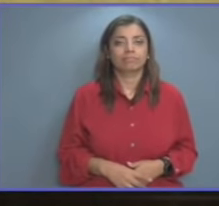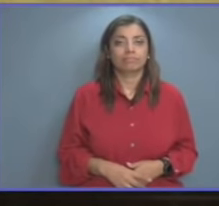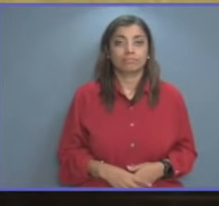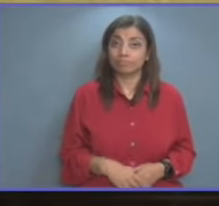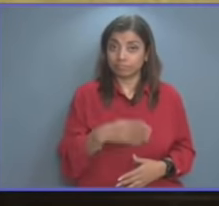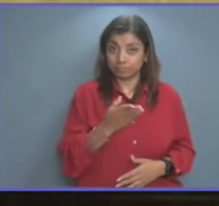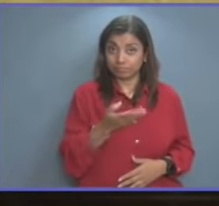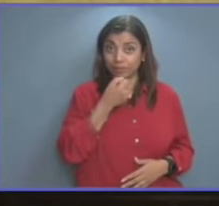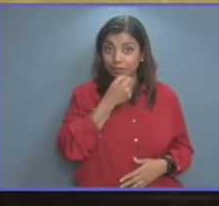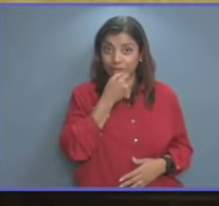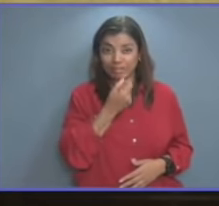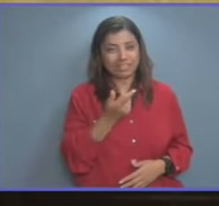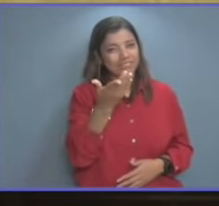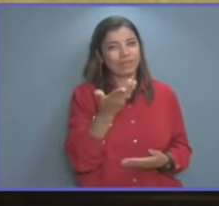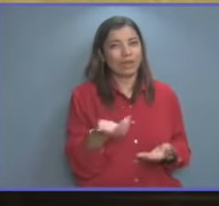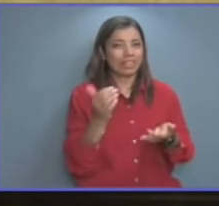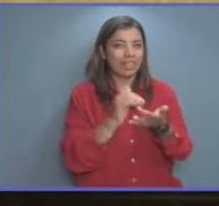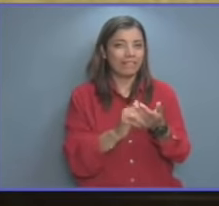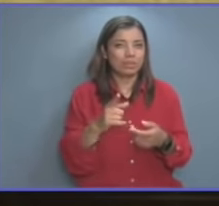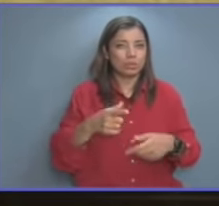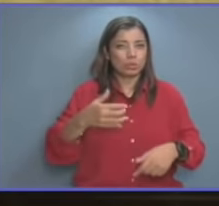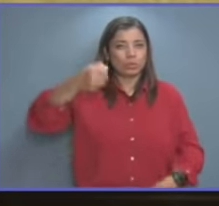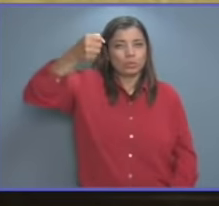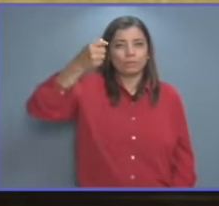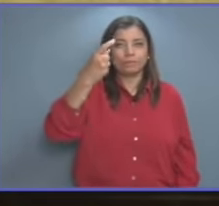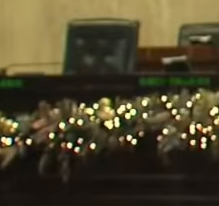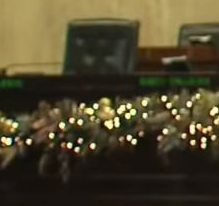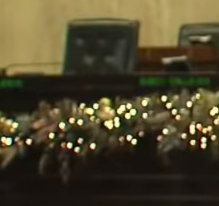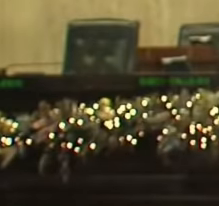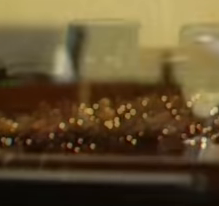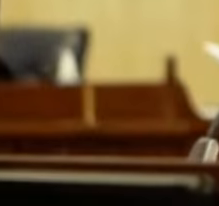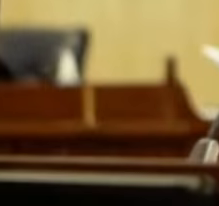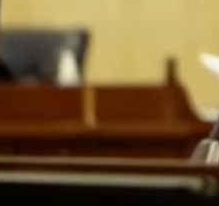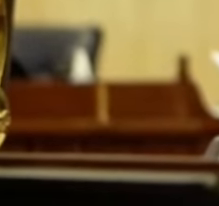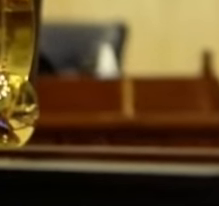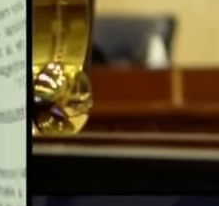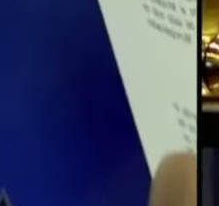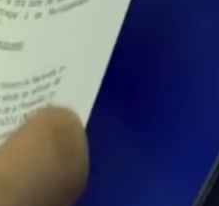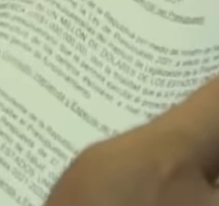con esto nos vamos nuevamente a una pausa que dice con nosotros